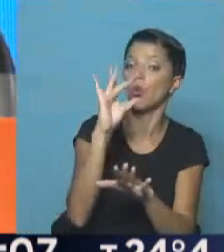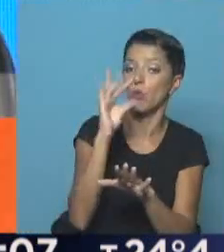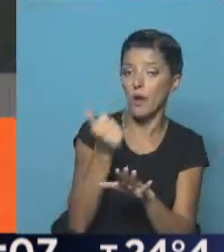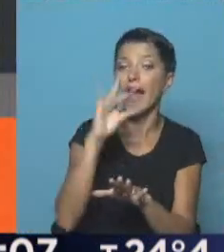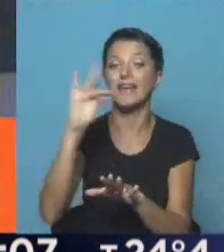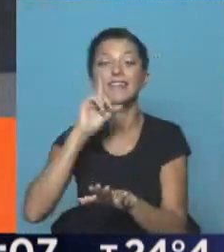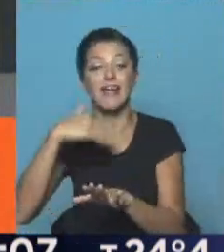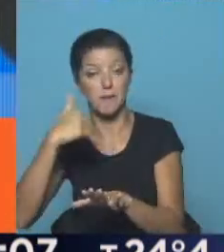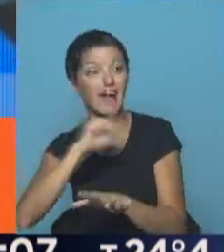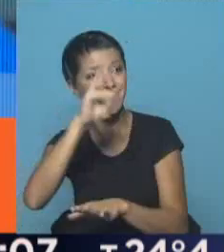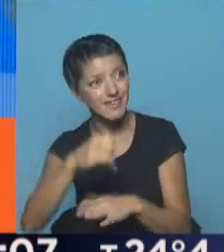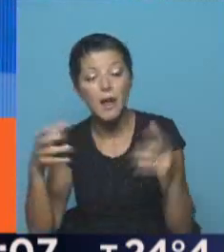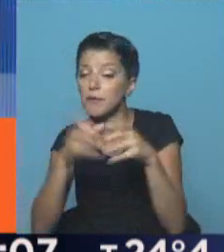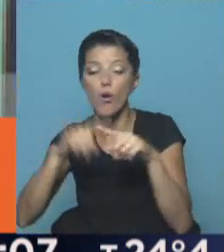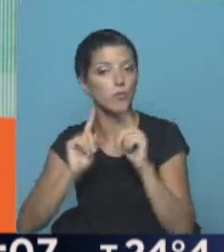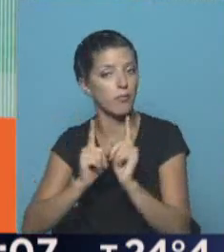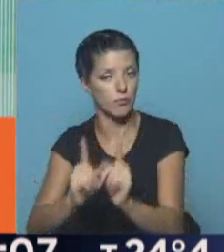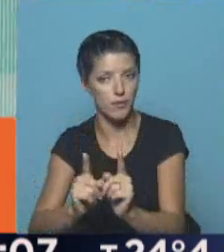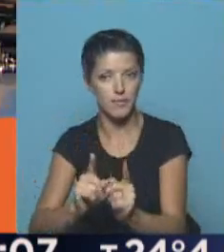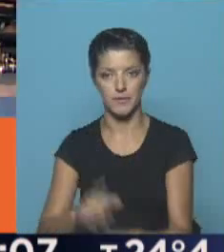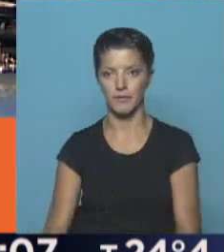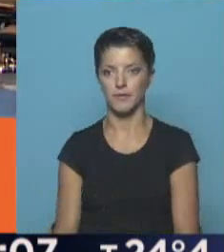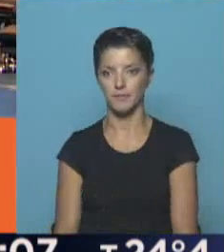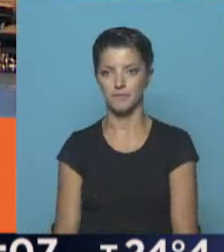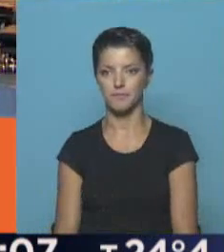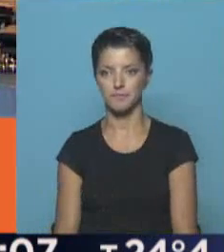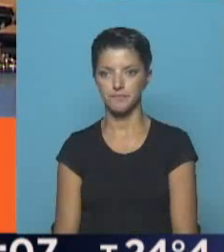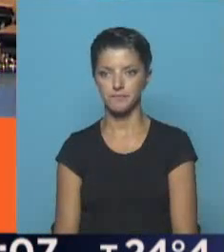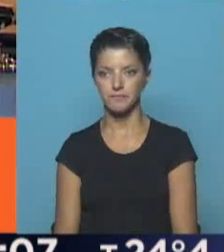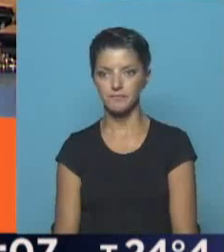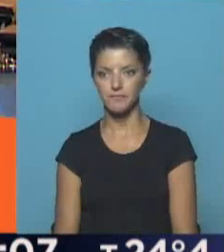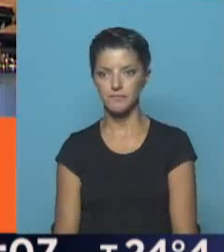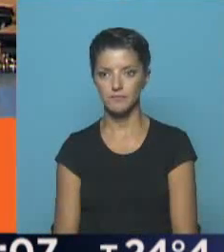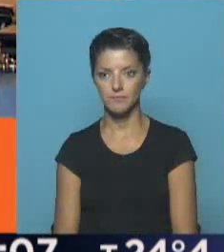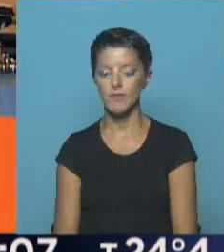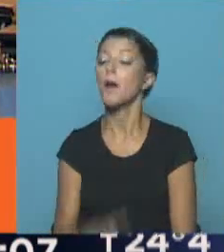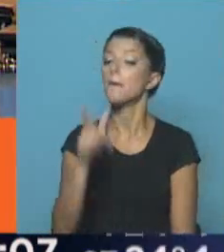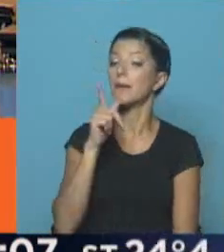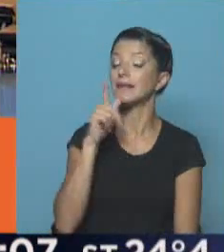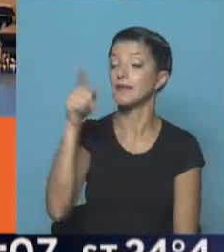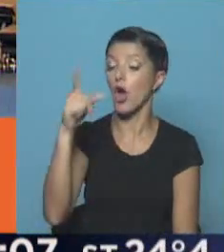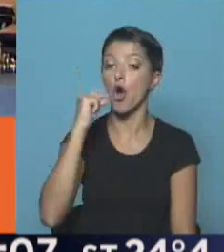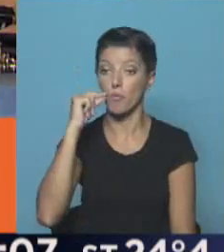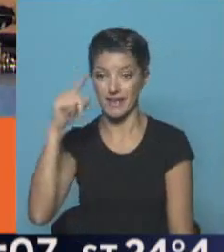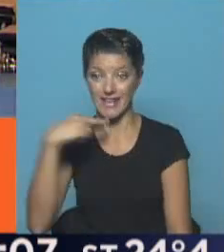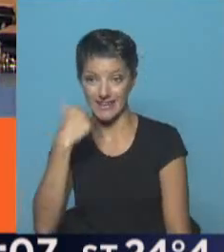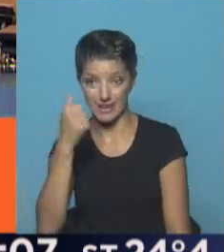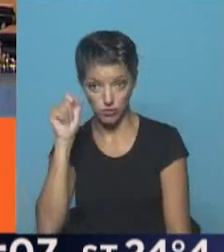claro. Es una continuidad al menos ideológica. Natalia. Y al parecer una hija de Moreno, de Lenín Moreno, estudió en la